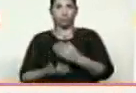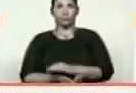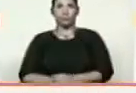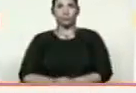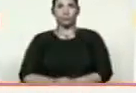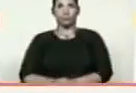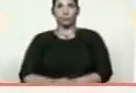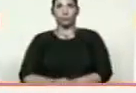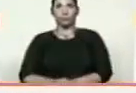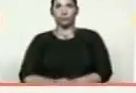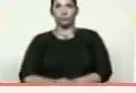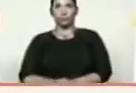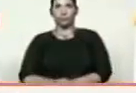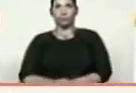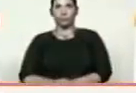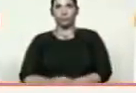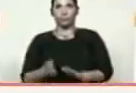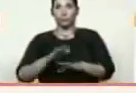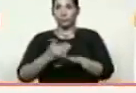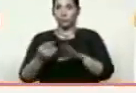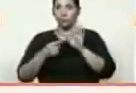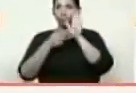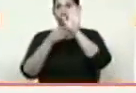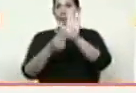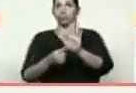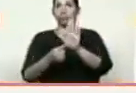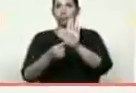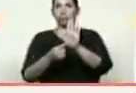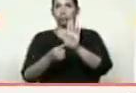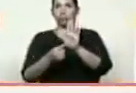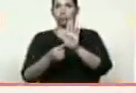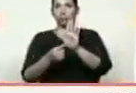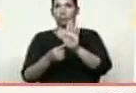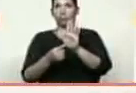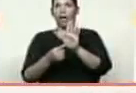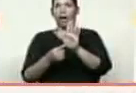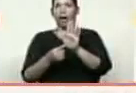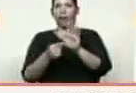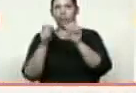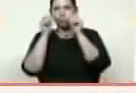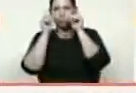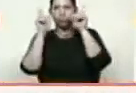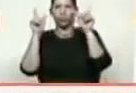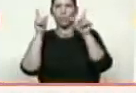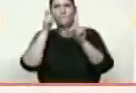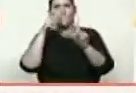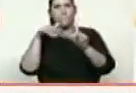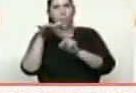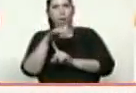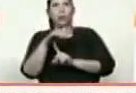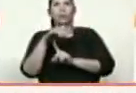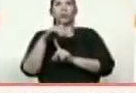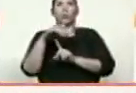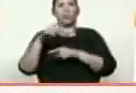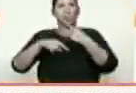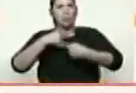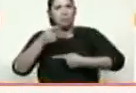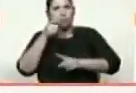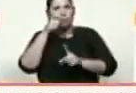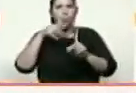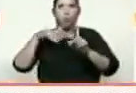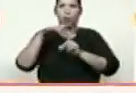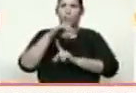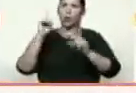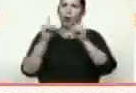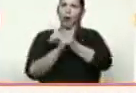qué? Porque esa referencia fue cambiando, impactando a los pueblos. Y los pueblos fueron cambiando los gobiernos. Y los